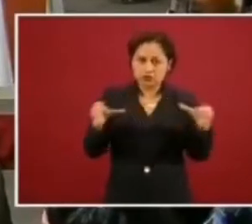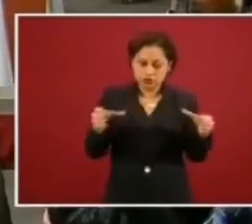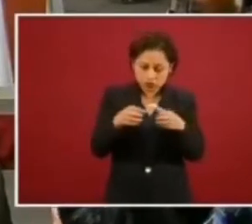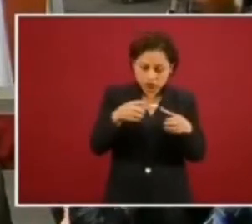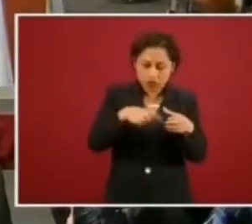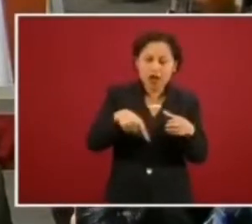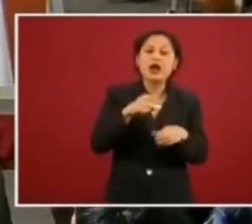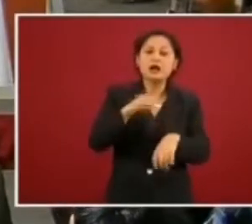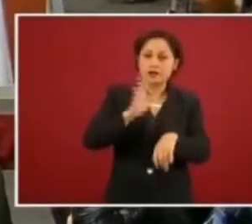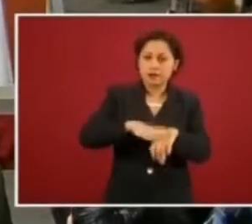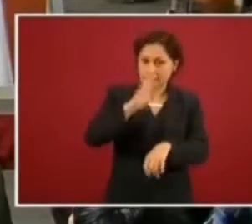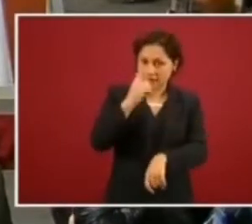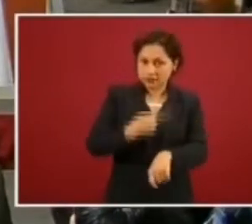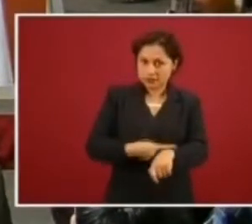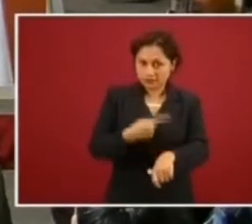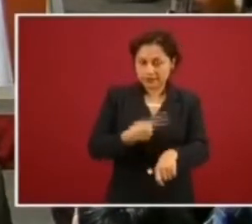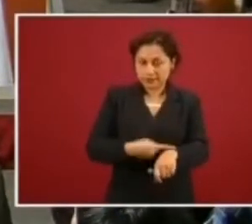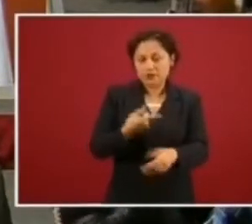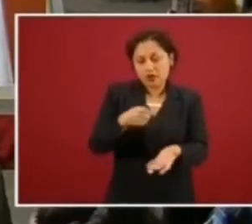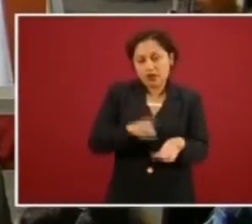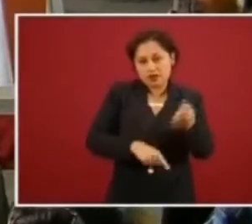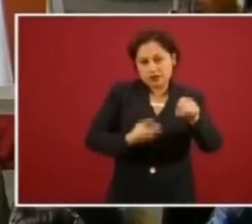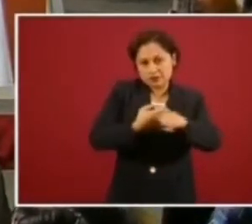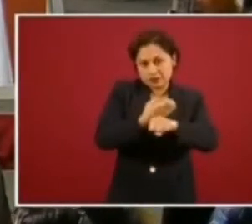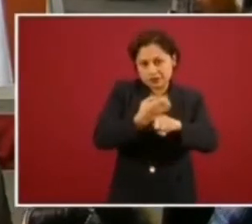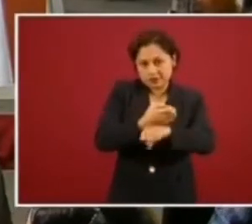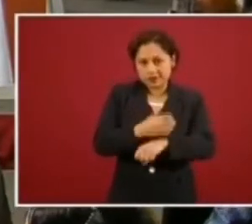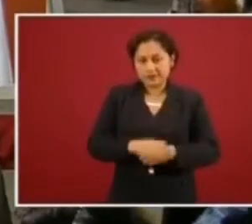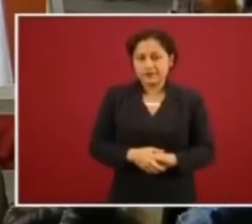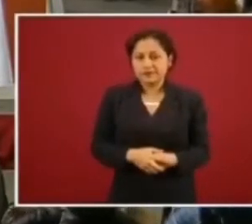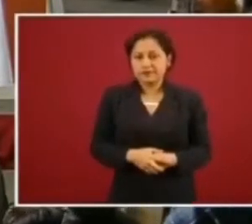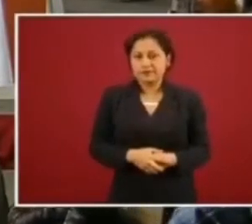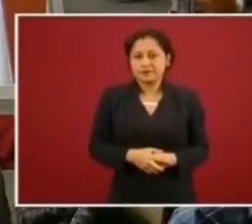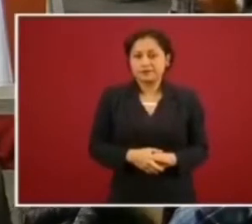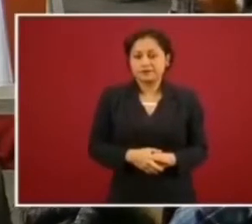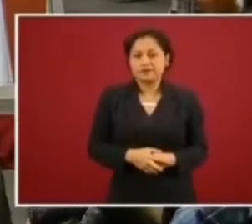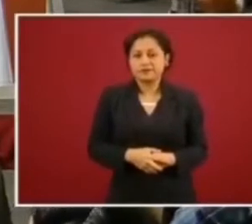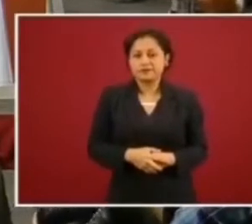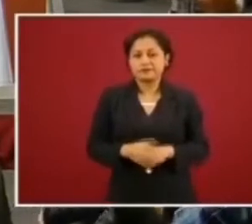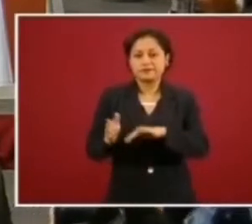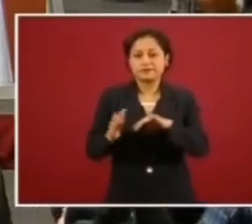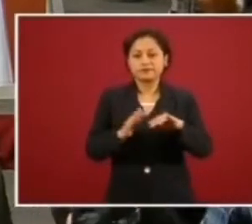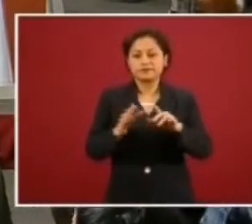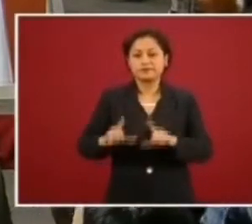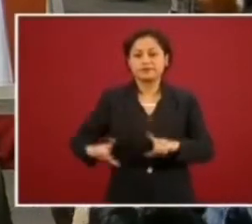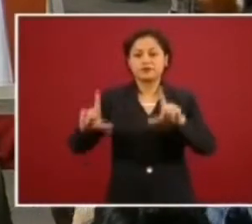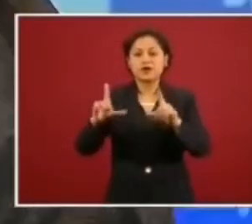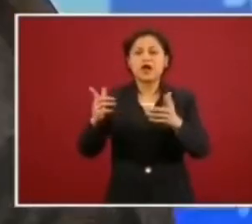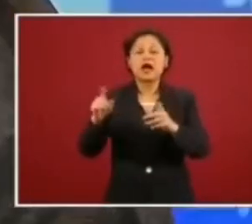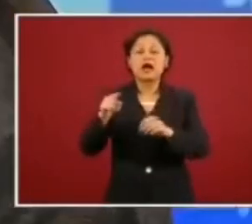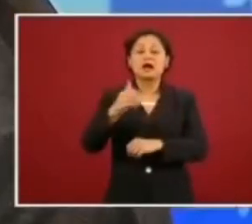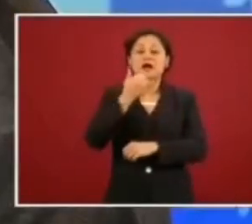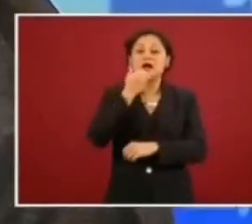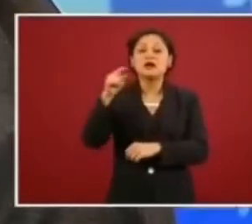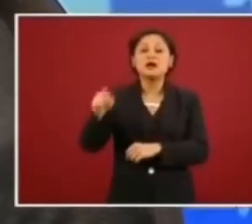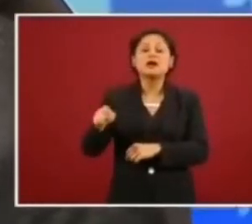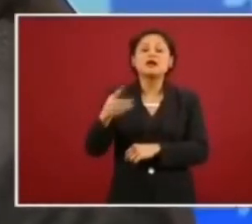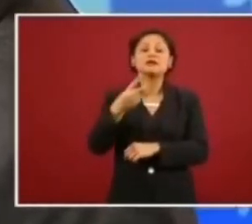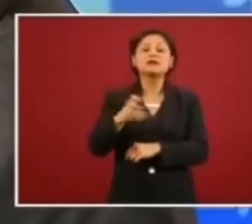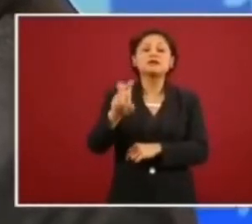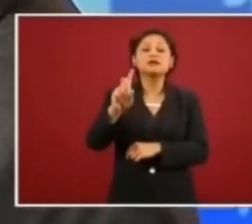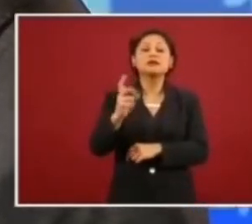metropolitanas de estos estados. En la siguiente, bueno, lamentablemente, 332 personas han